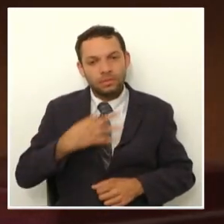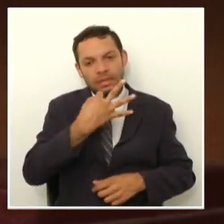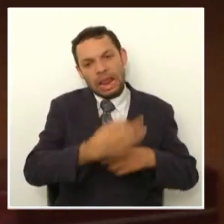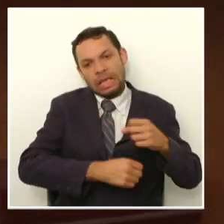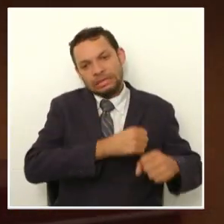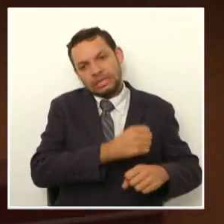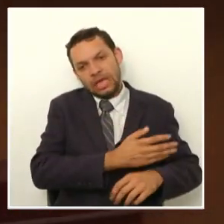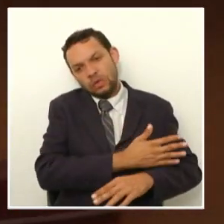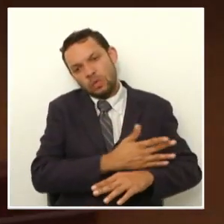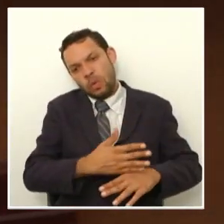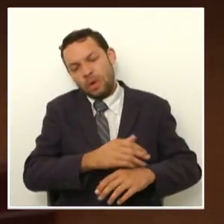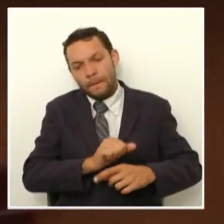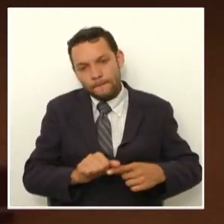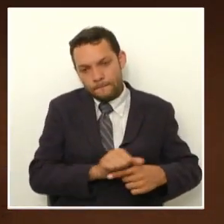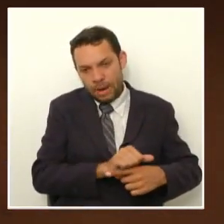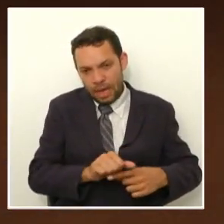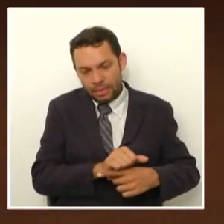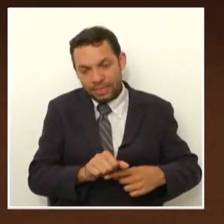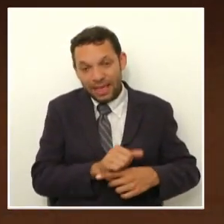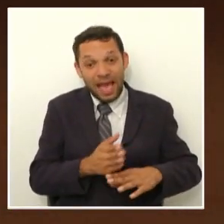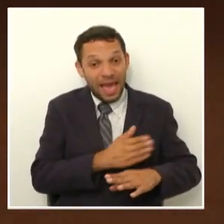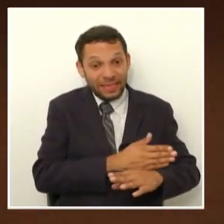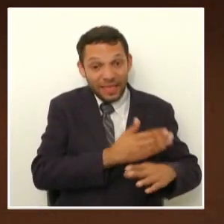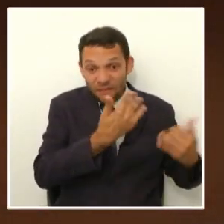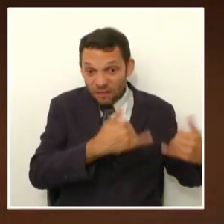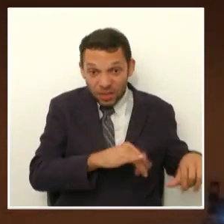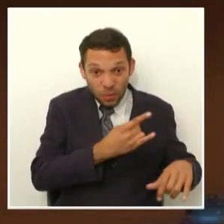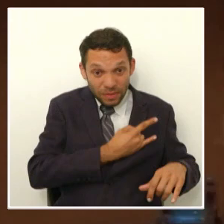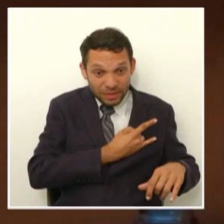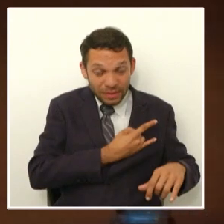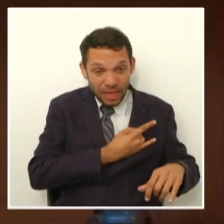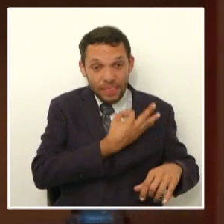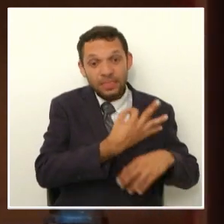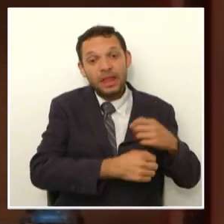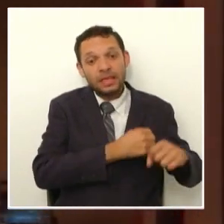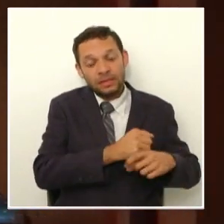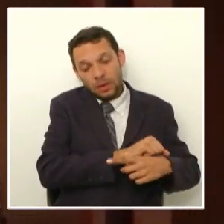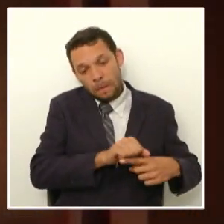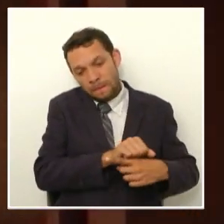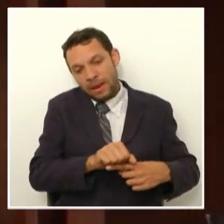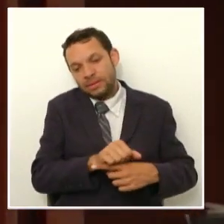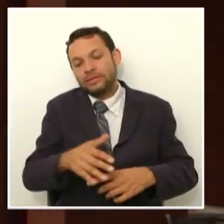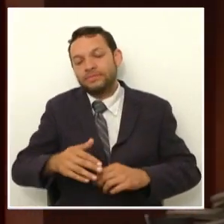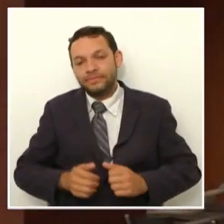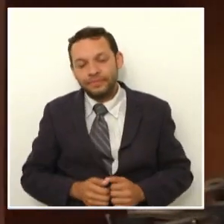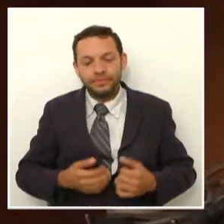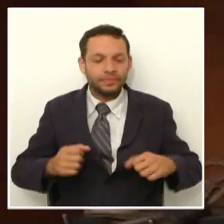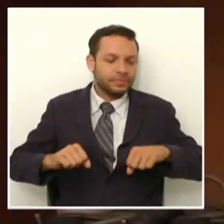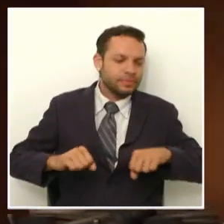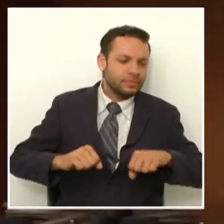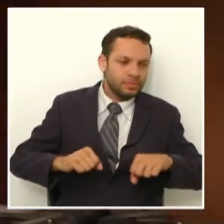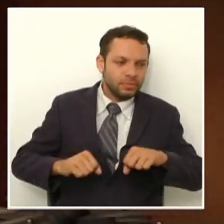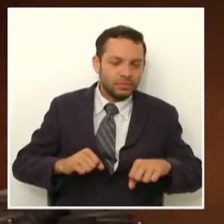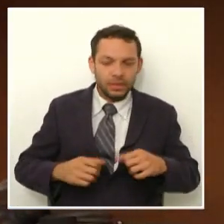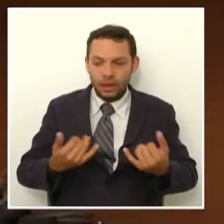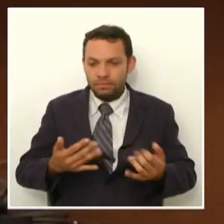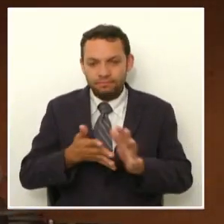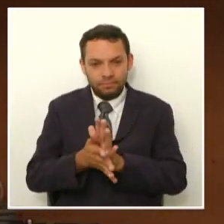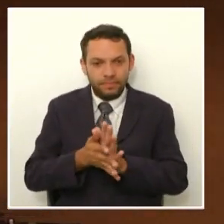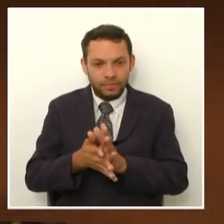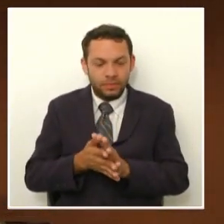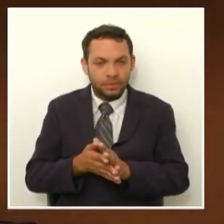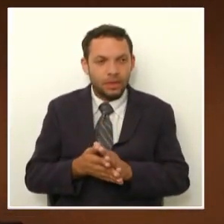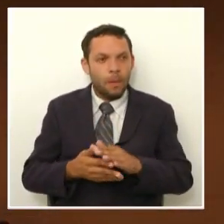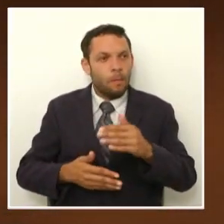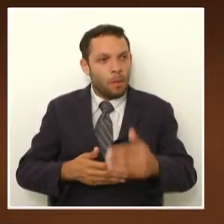años, pero creo que se quedan cortos, nos quedamos cortos. Pronto ahora va que replantear eso, pero por ahora está